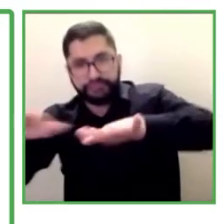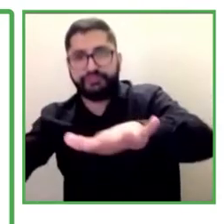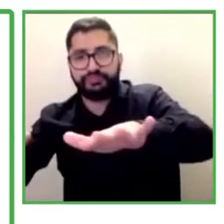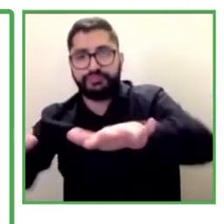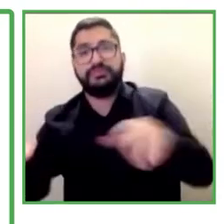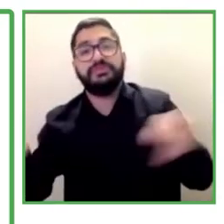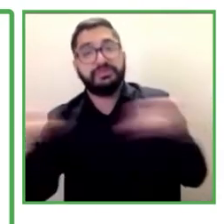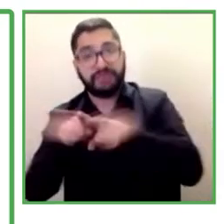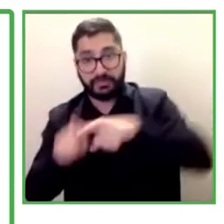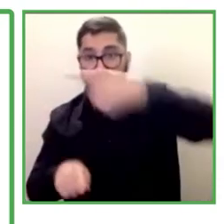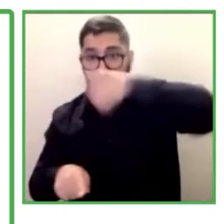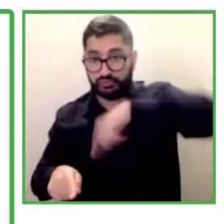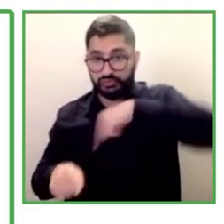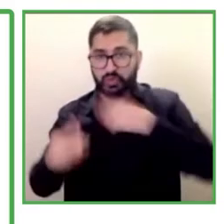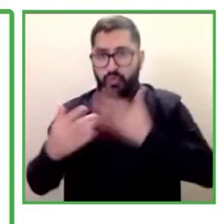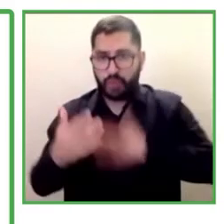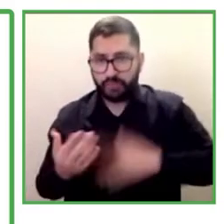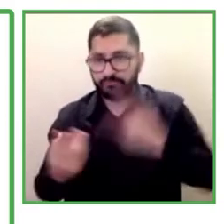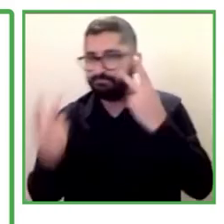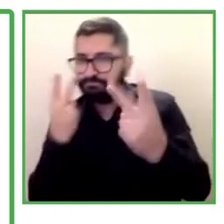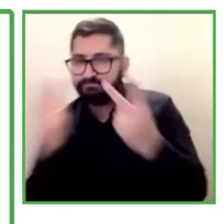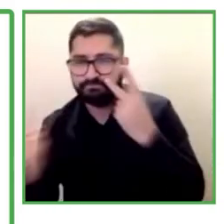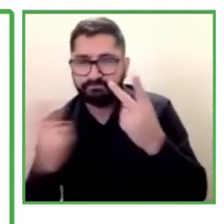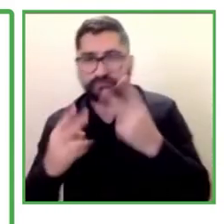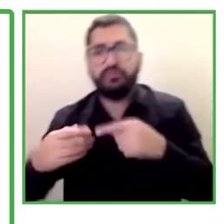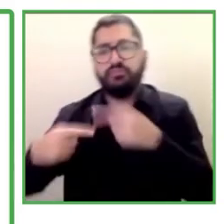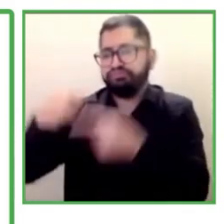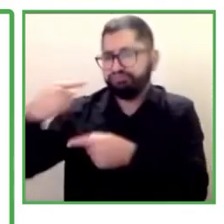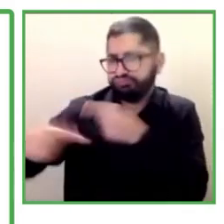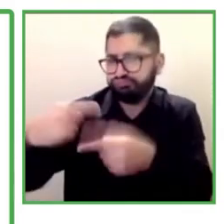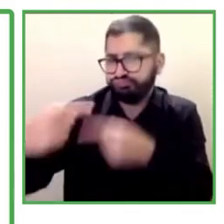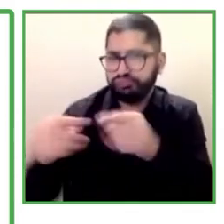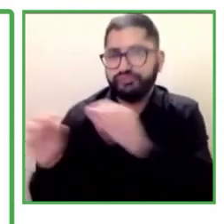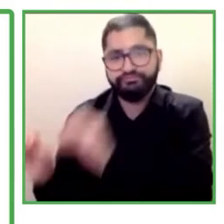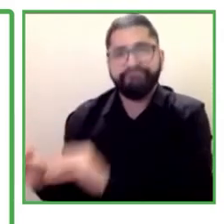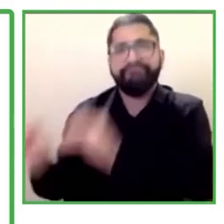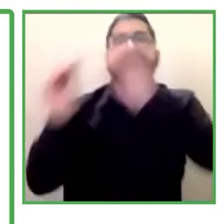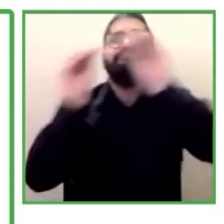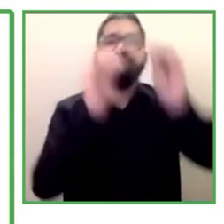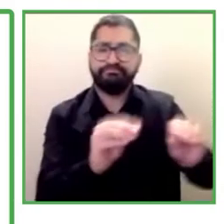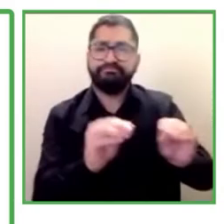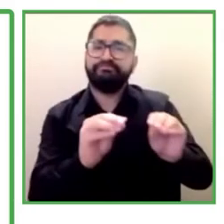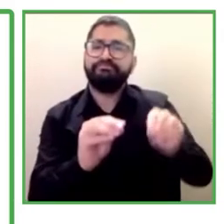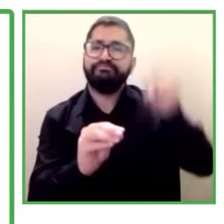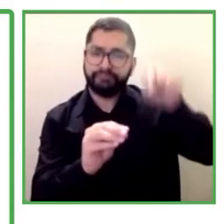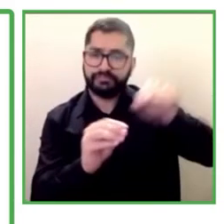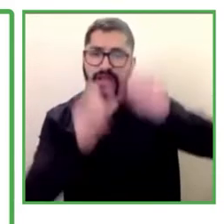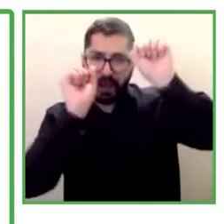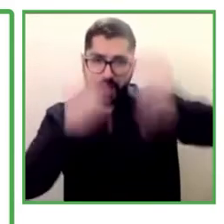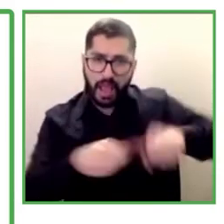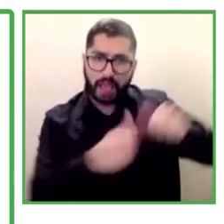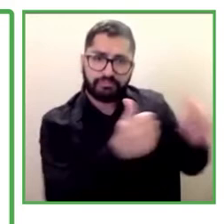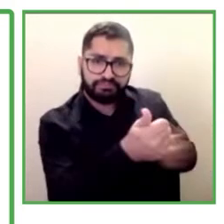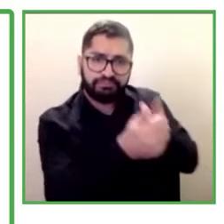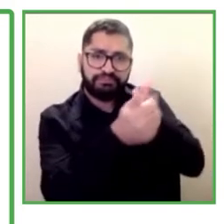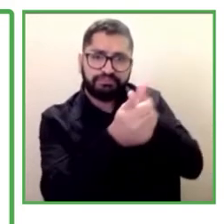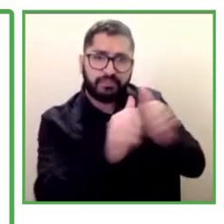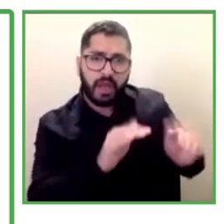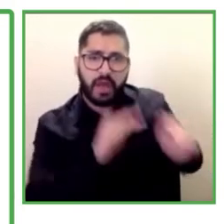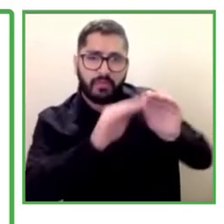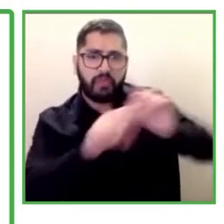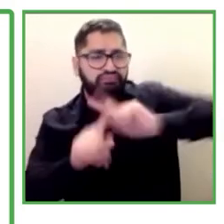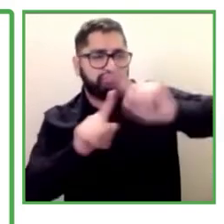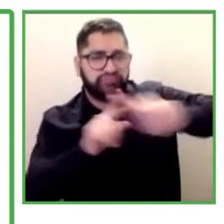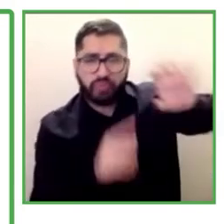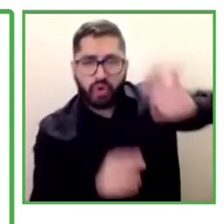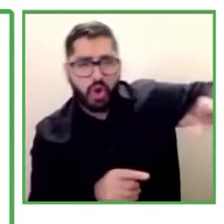los procesos de transferencia que hemos podido acompañar en otras ciudades. Si vamos a mirar y hablar un poco del